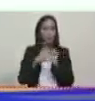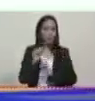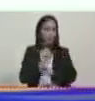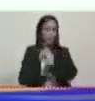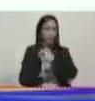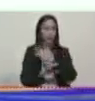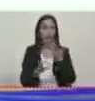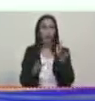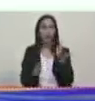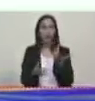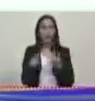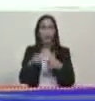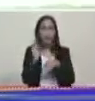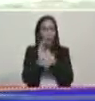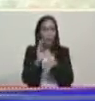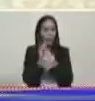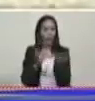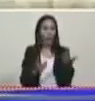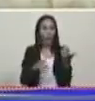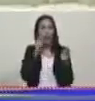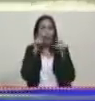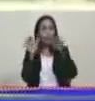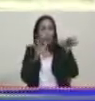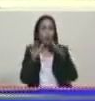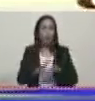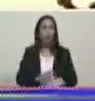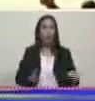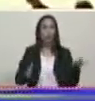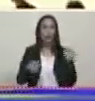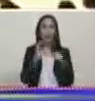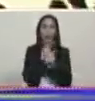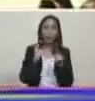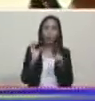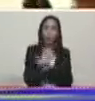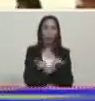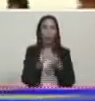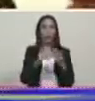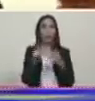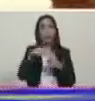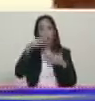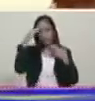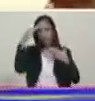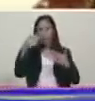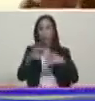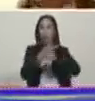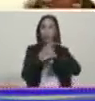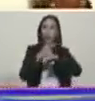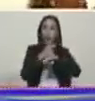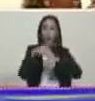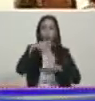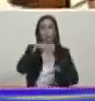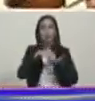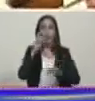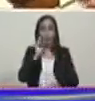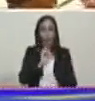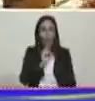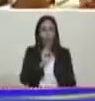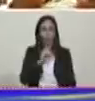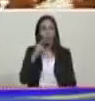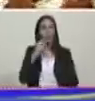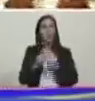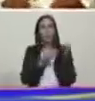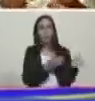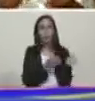de lo turístico, en materia cultural. Saludos de parte del señor gobernador Justo Noguera Pietri, quien en lo que ha sido la organización